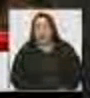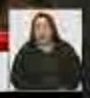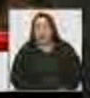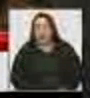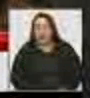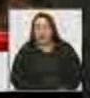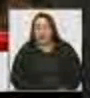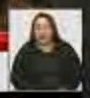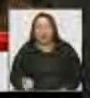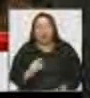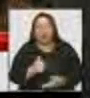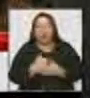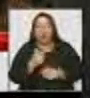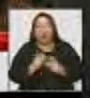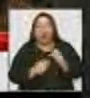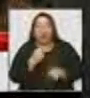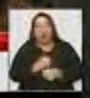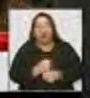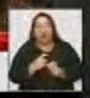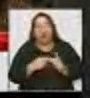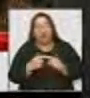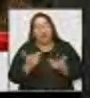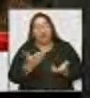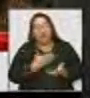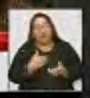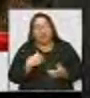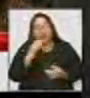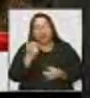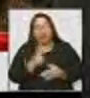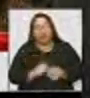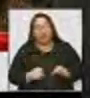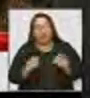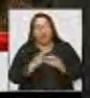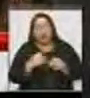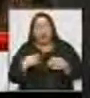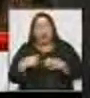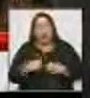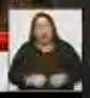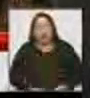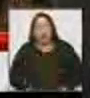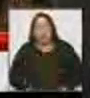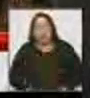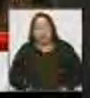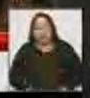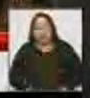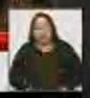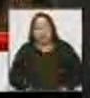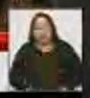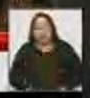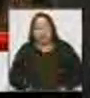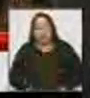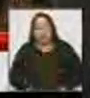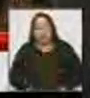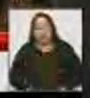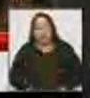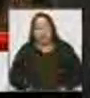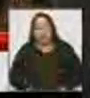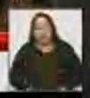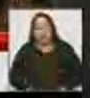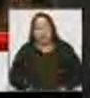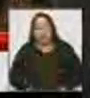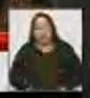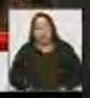al trabajador. Entonces, señor presidente, yo creo que lo primero que habría que haber hecho esta Comisión de Economía es en